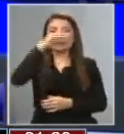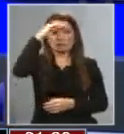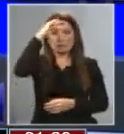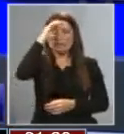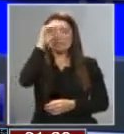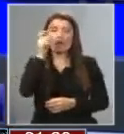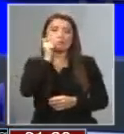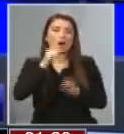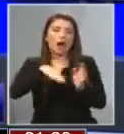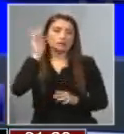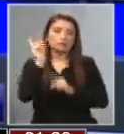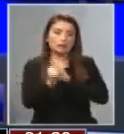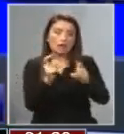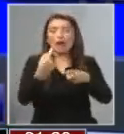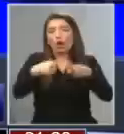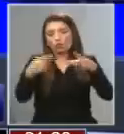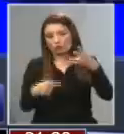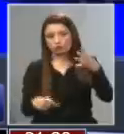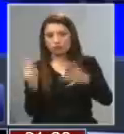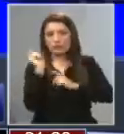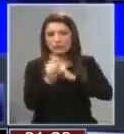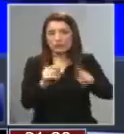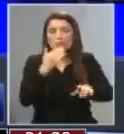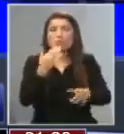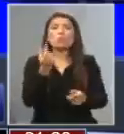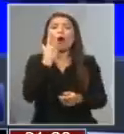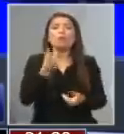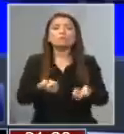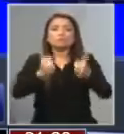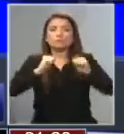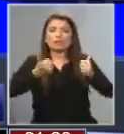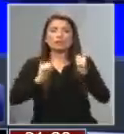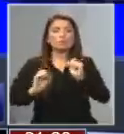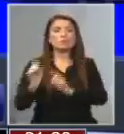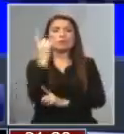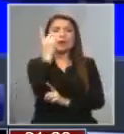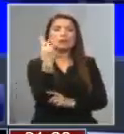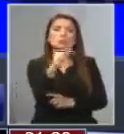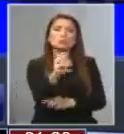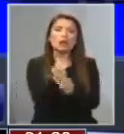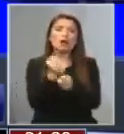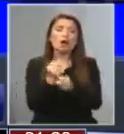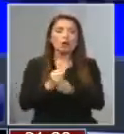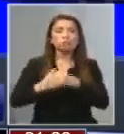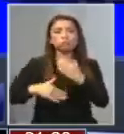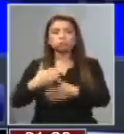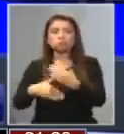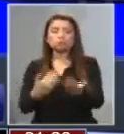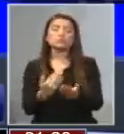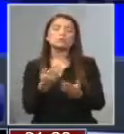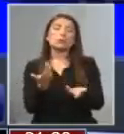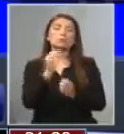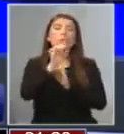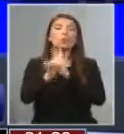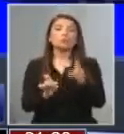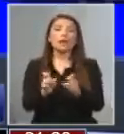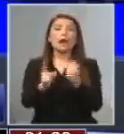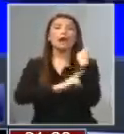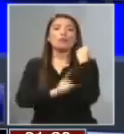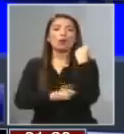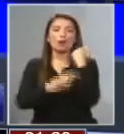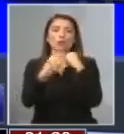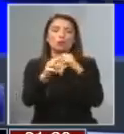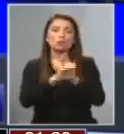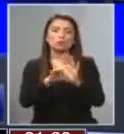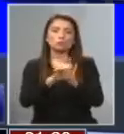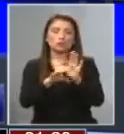críticas también. ¿Cuáles son los principales desafíos que enfrentan para ejercer su labor? Se lo vamos a preguntar este y otros temas también al abogado constitucionalista Fernando